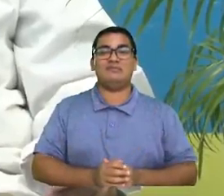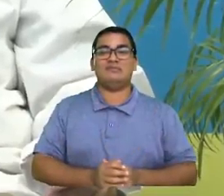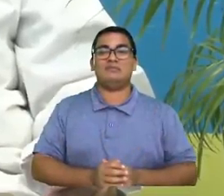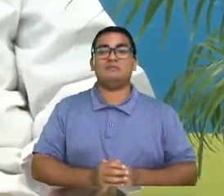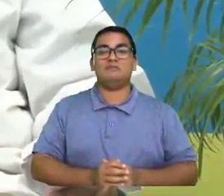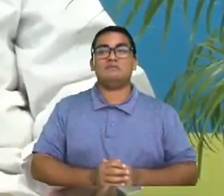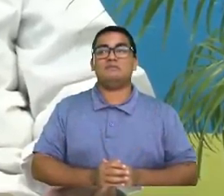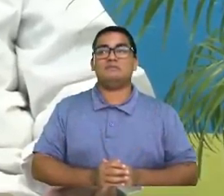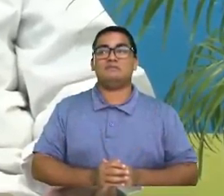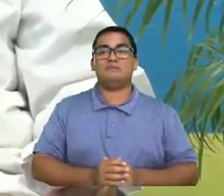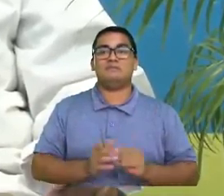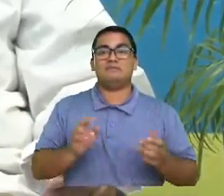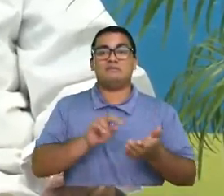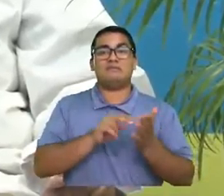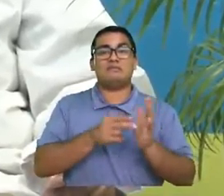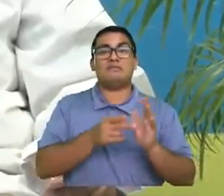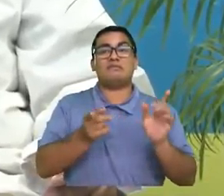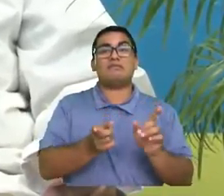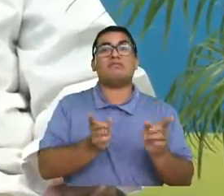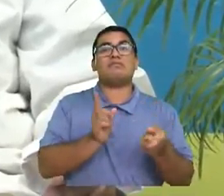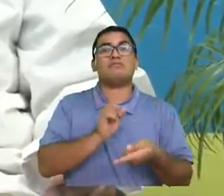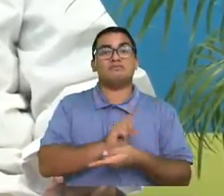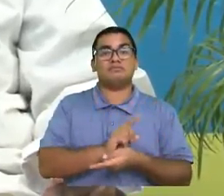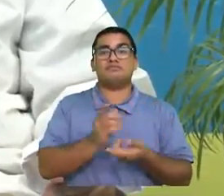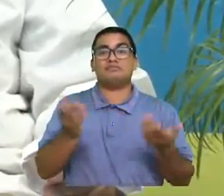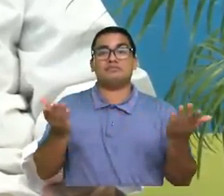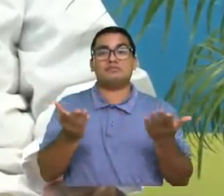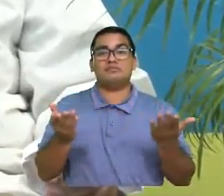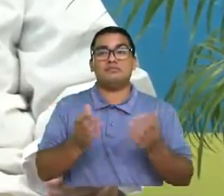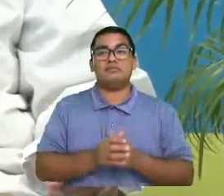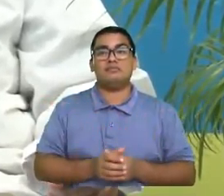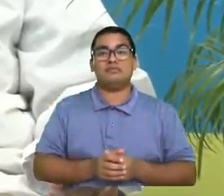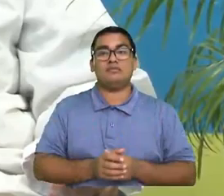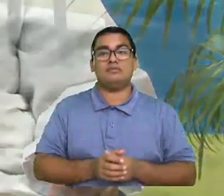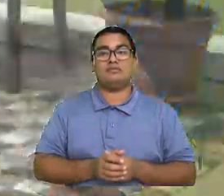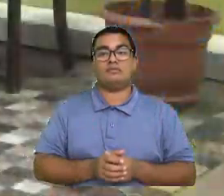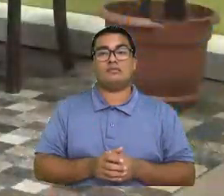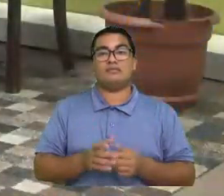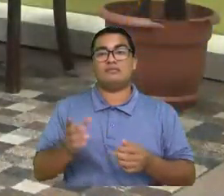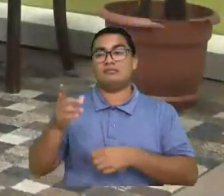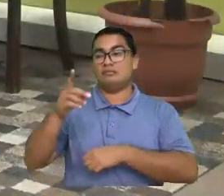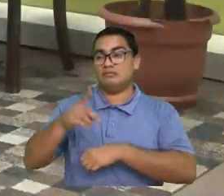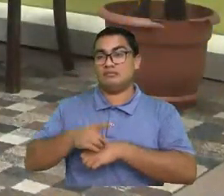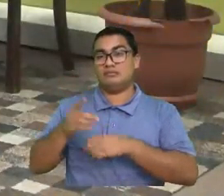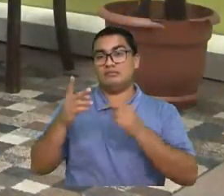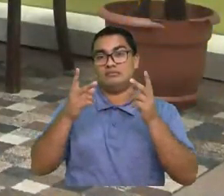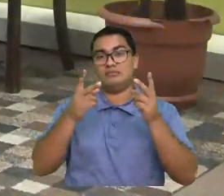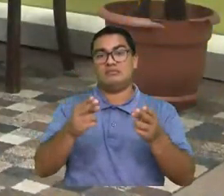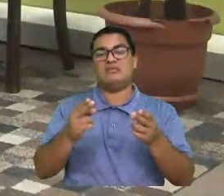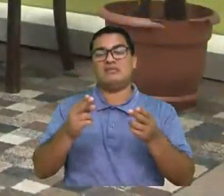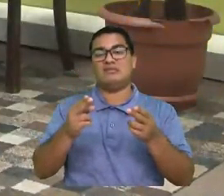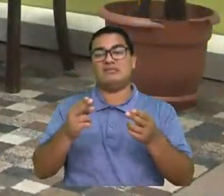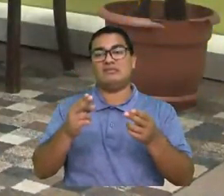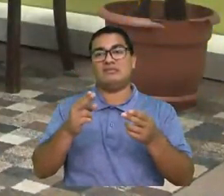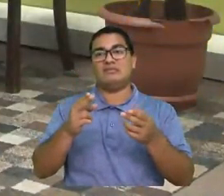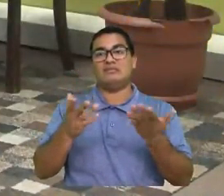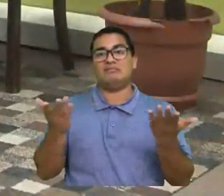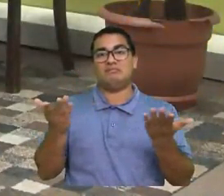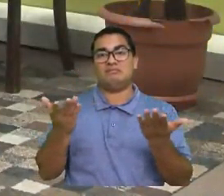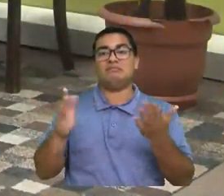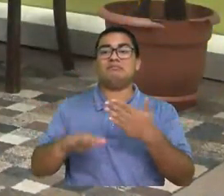es el cambio brusco de temperatura el que hizo que me causara el dolor en la garganta. Entendido, doctora. Vamos a hacer una pausa, ¿le parece,